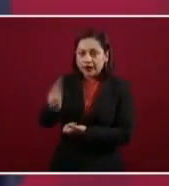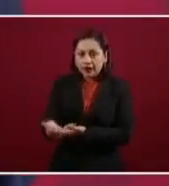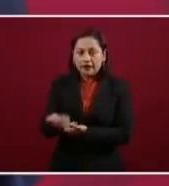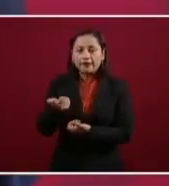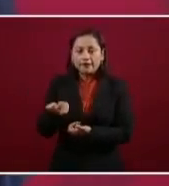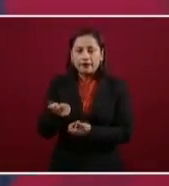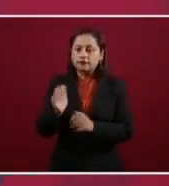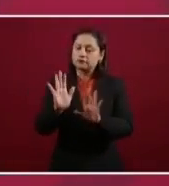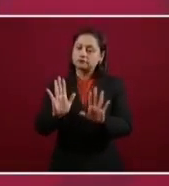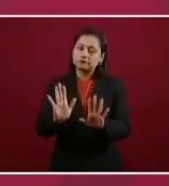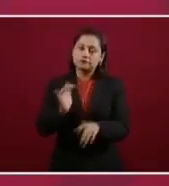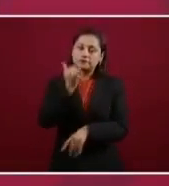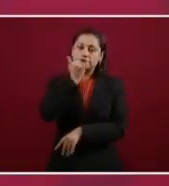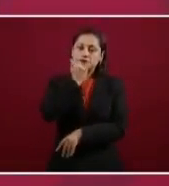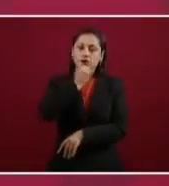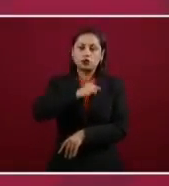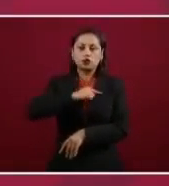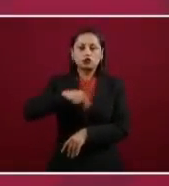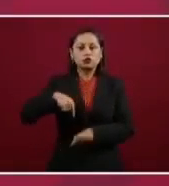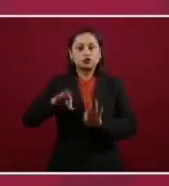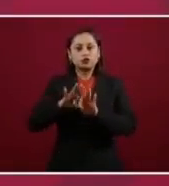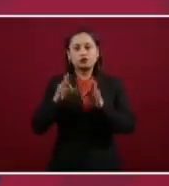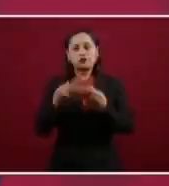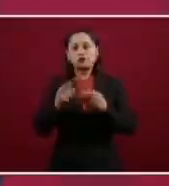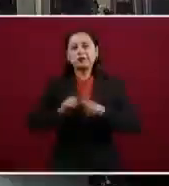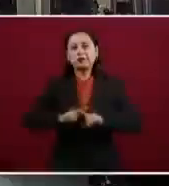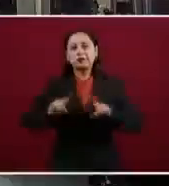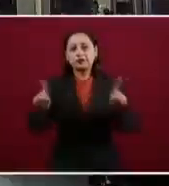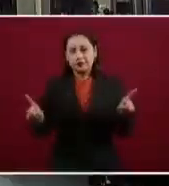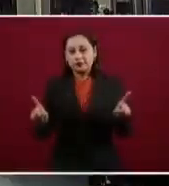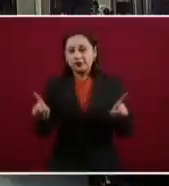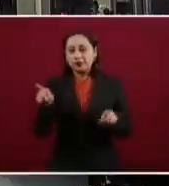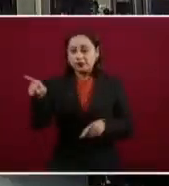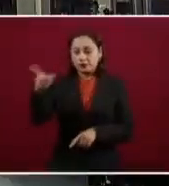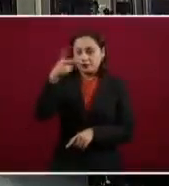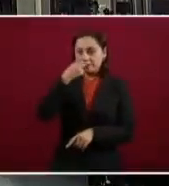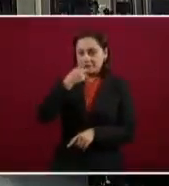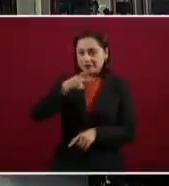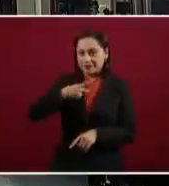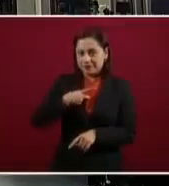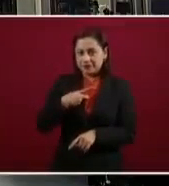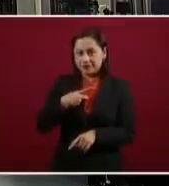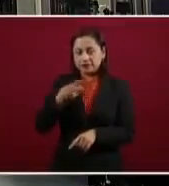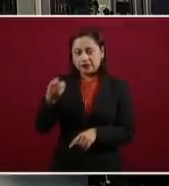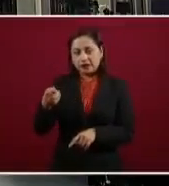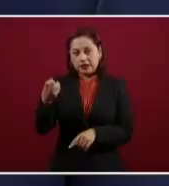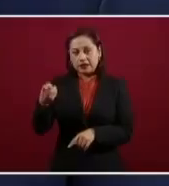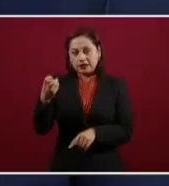mismo esto que estás planteando es una prueba